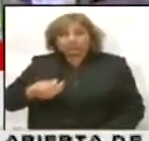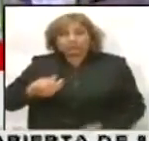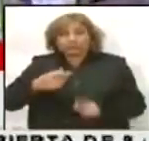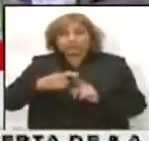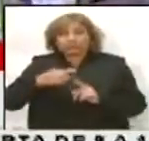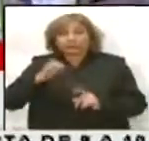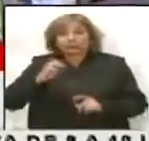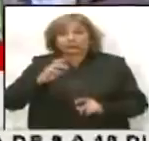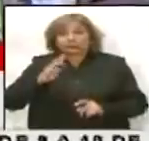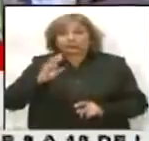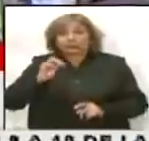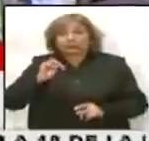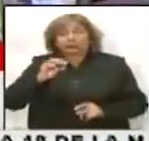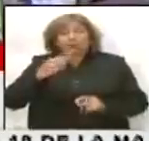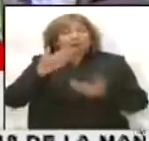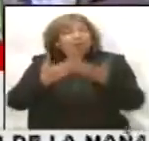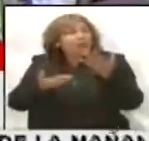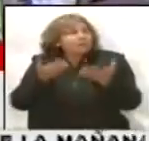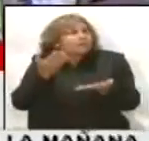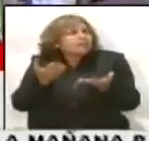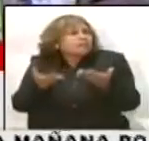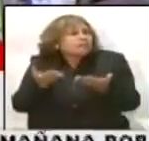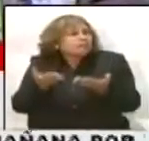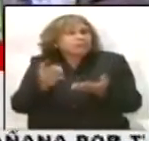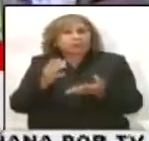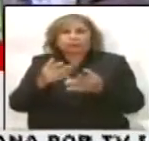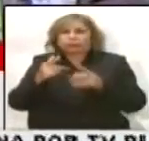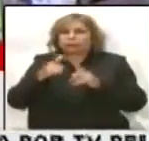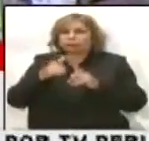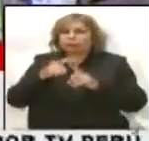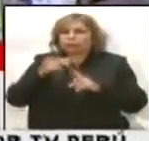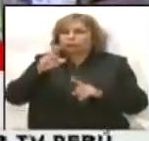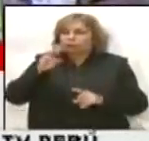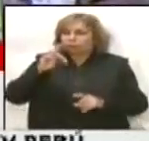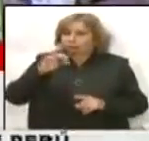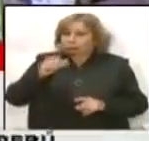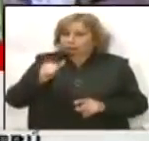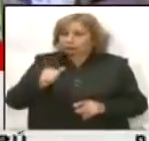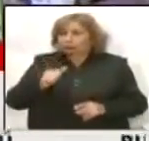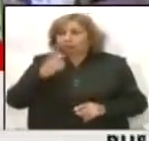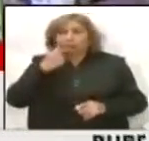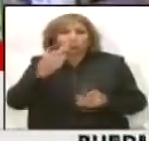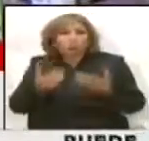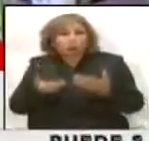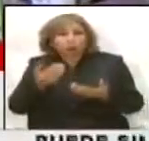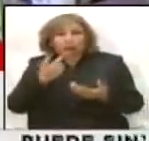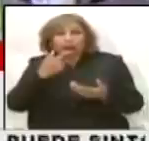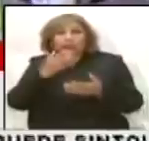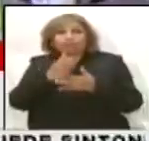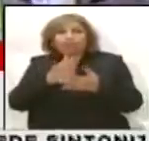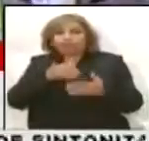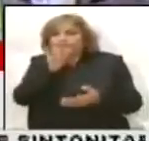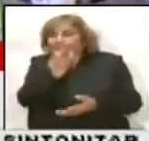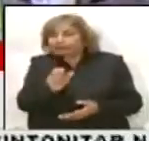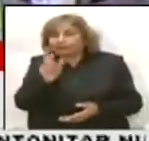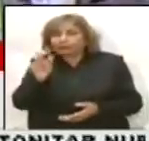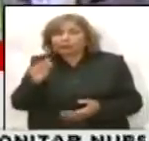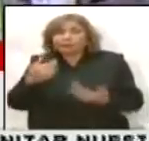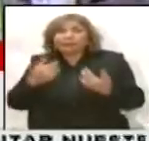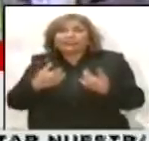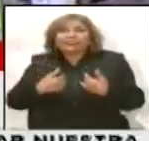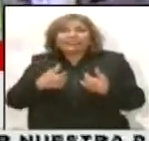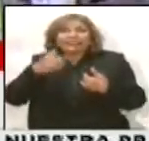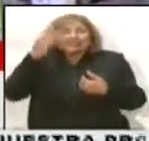deben concurrir los siguientes supuestos: que la exaltación se refiere a un acto terrorista realizado, efectivamente, que cuando la apología se refiere a la persona que haya cometido el delito, esta debe